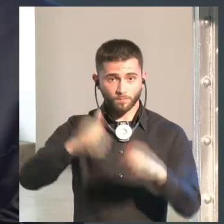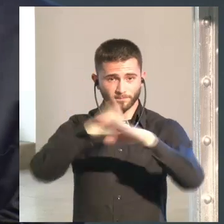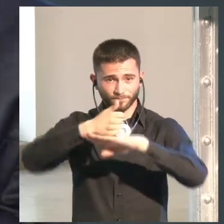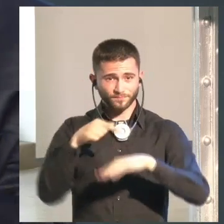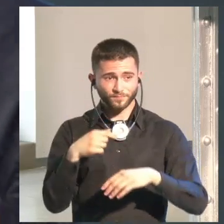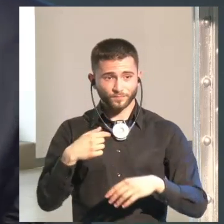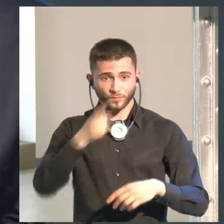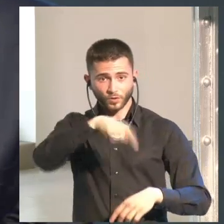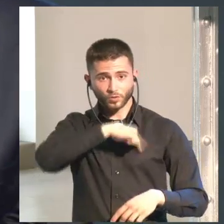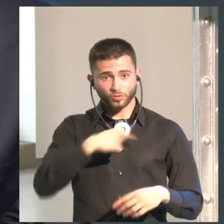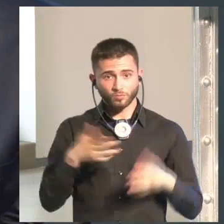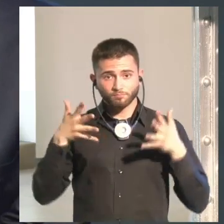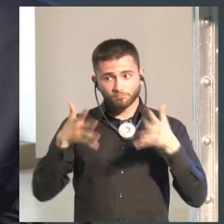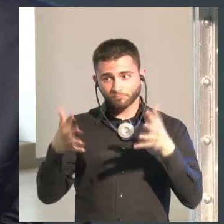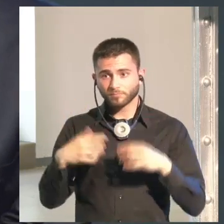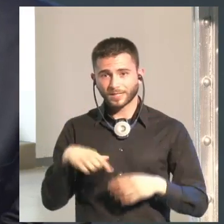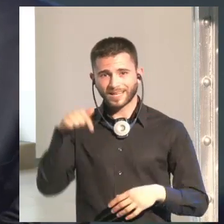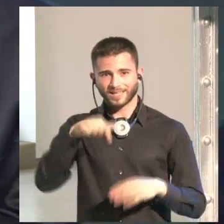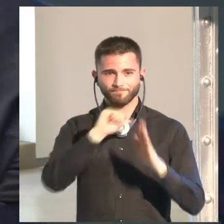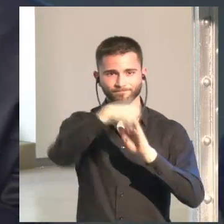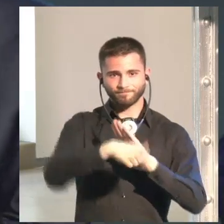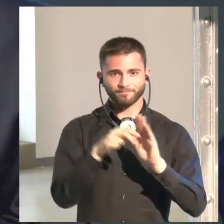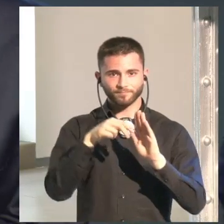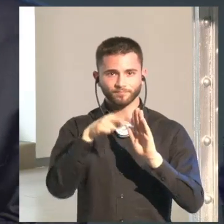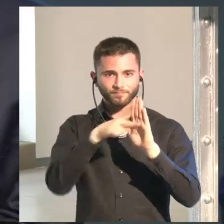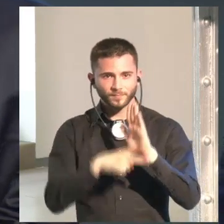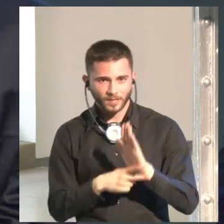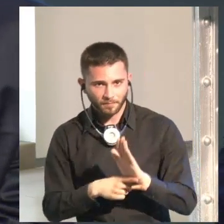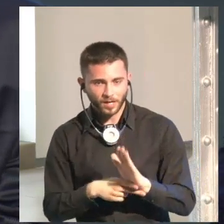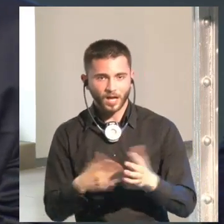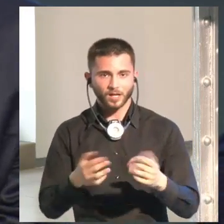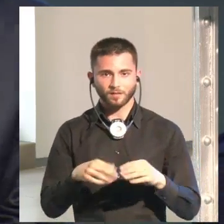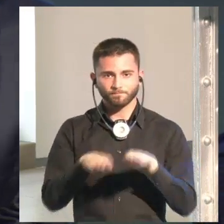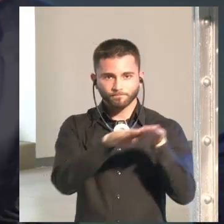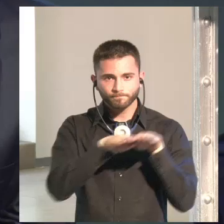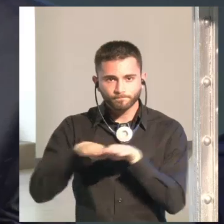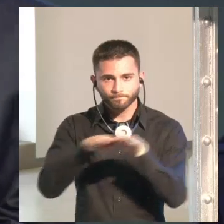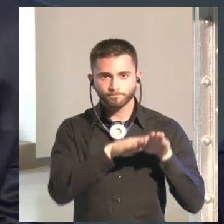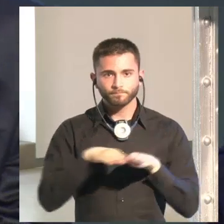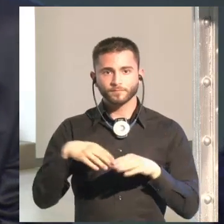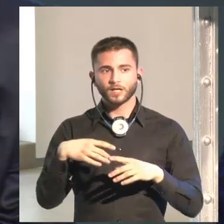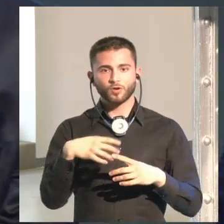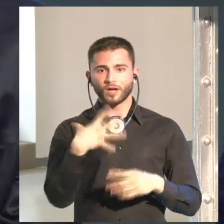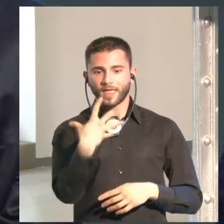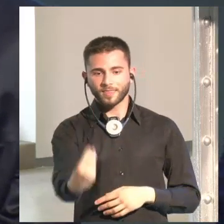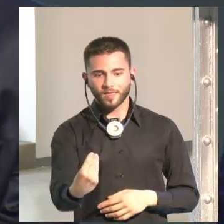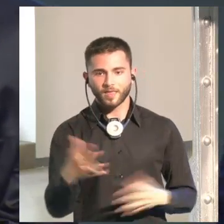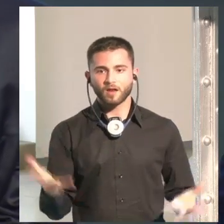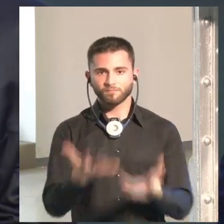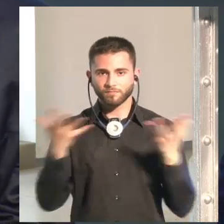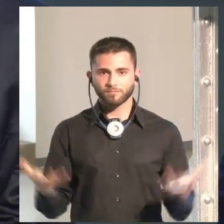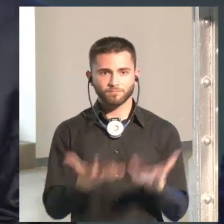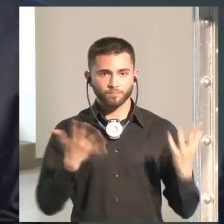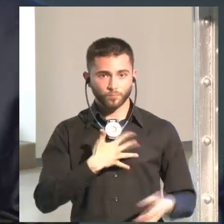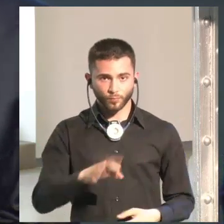que tiene que haber un esquema regulatorio en este sentido, que sea liviano, que sea fácilmente entendible por los usuarios y